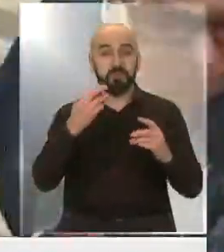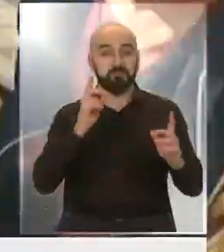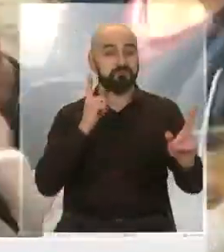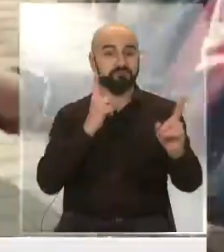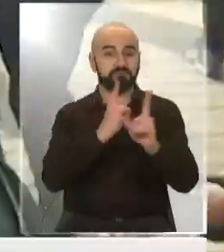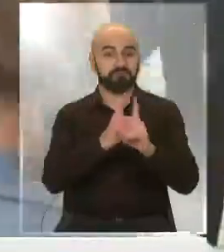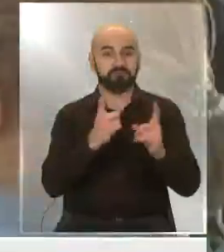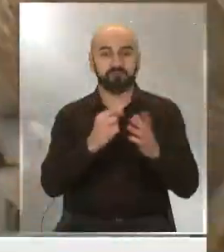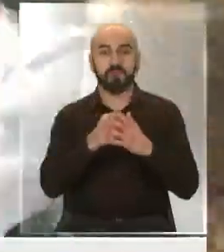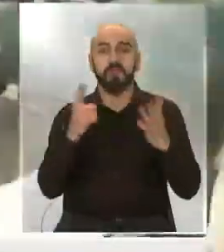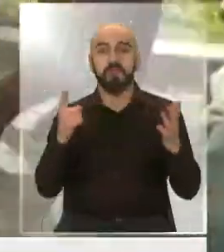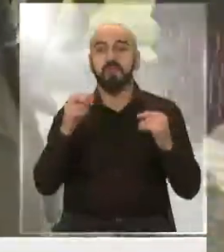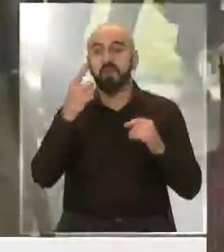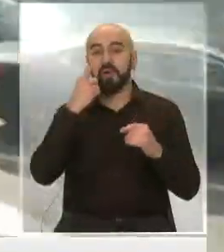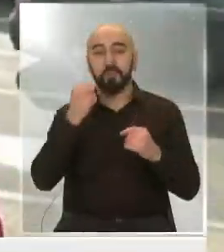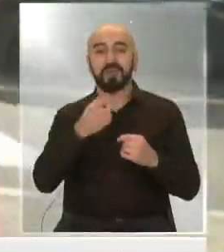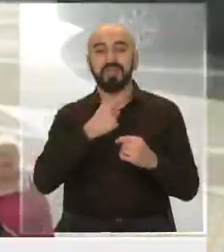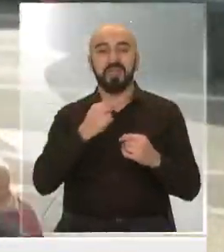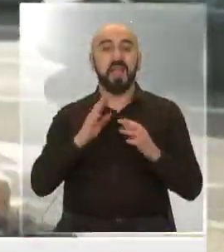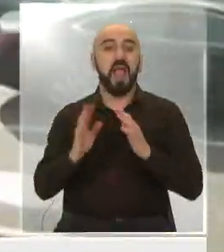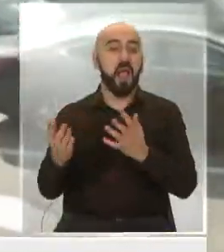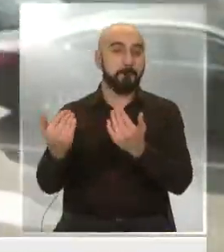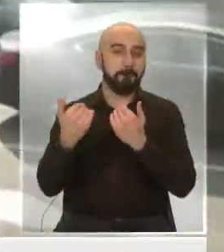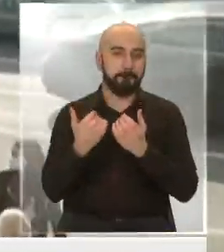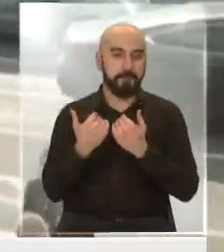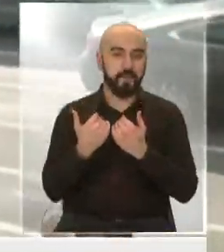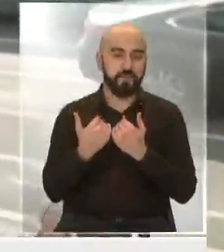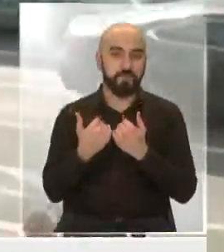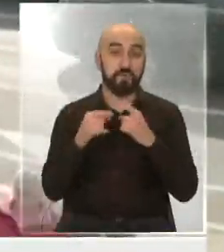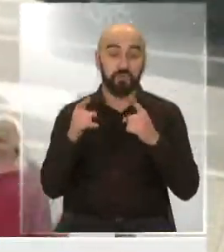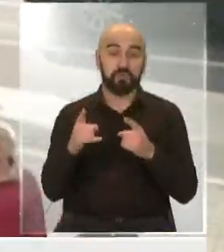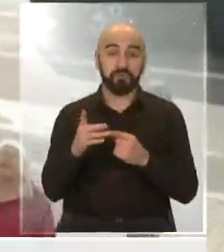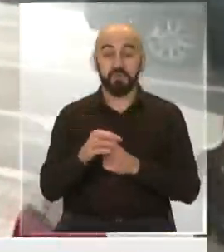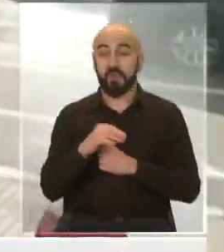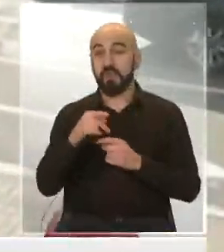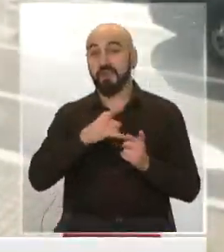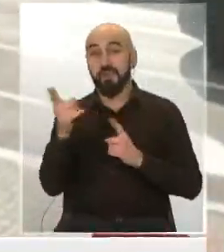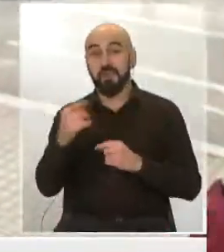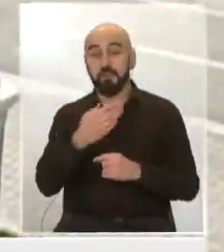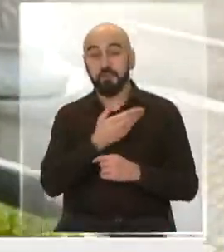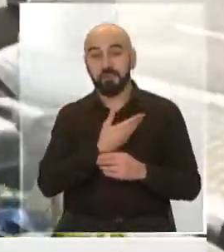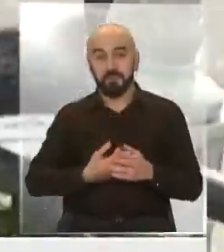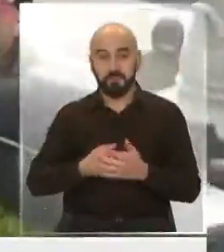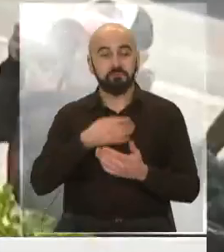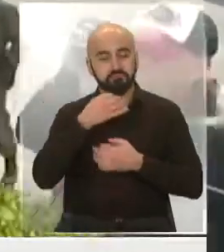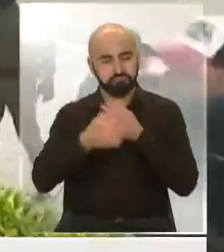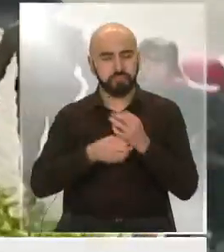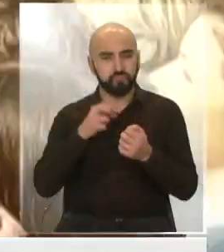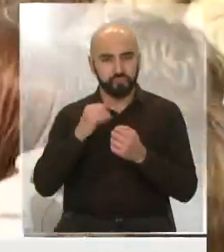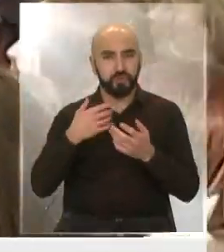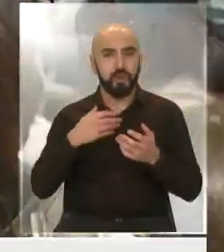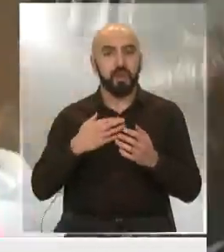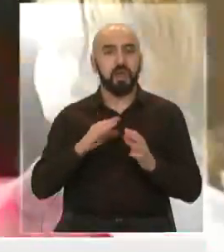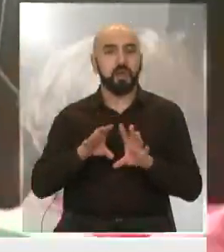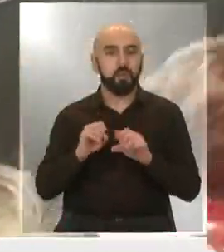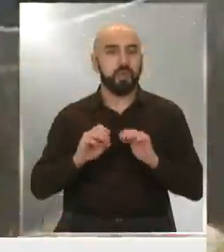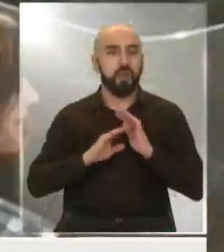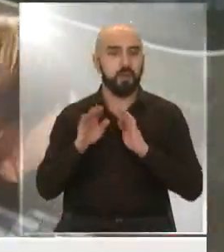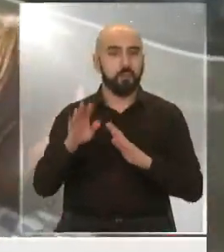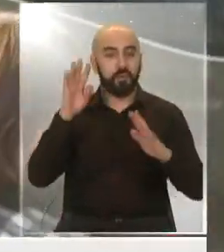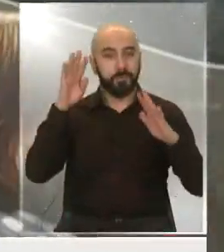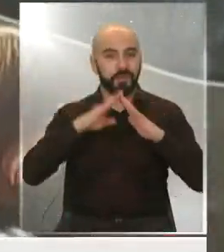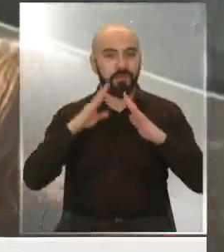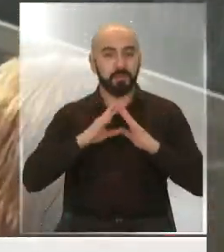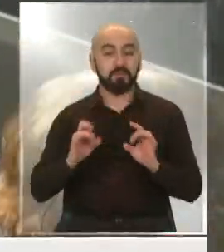quiere el apoyo de Vladimir Putin y Putin, al menos en el discurso, lo ha respaldado. Prometió apoyo militar en caso